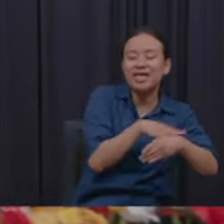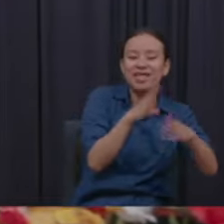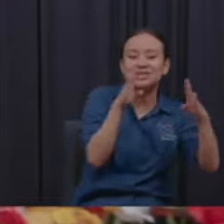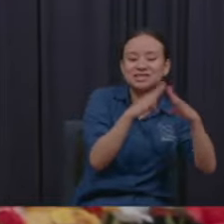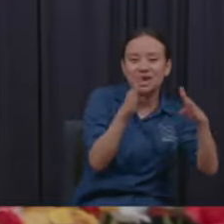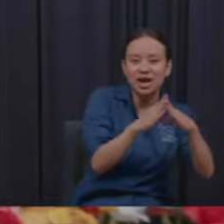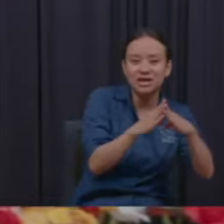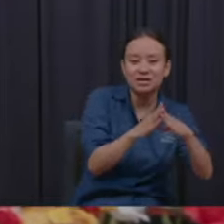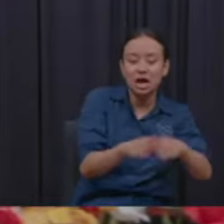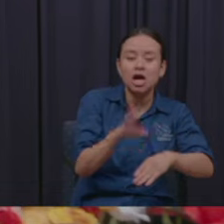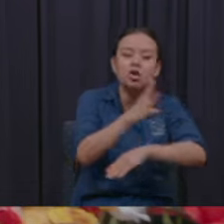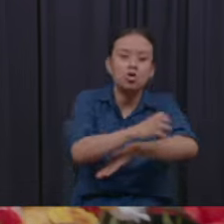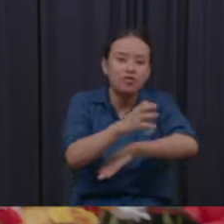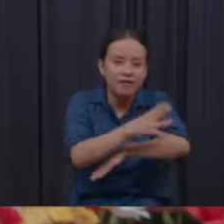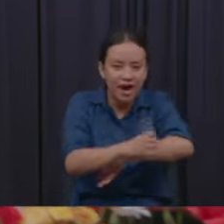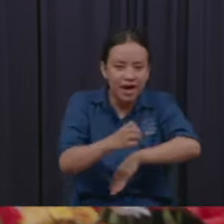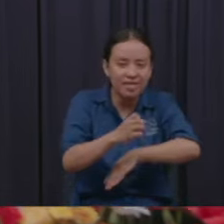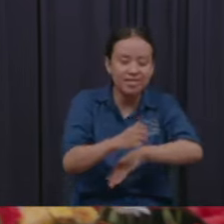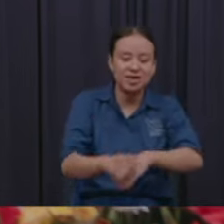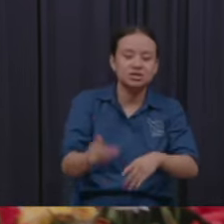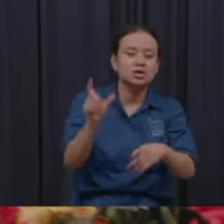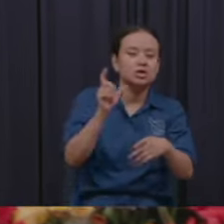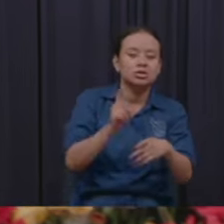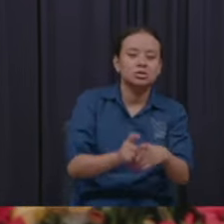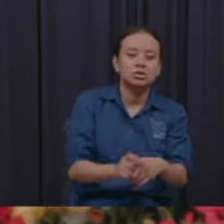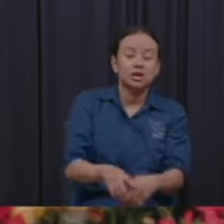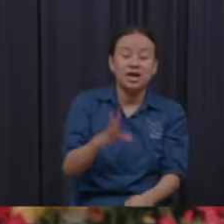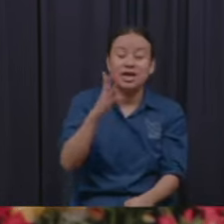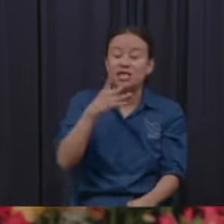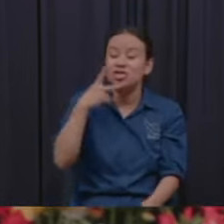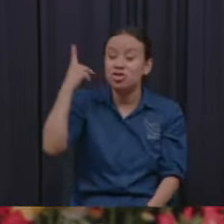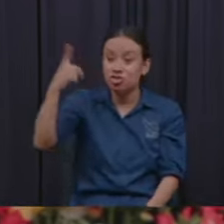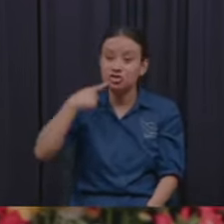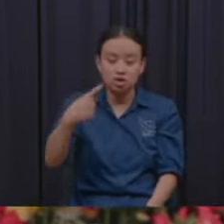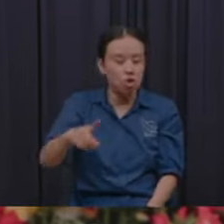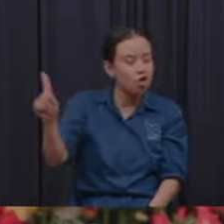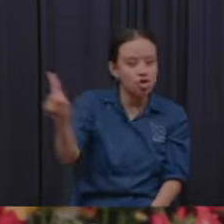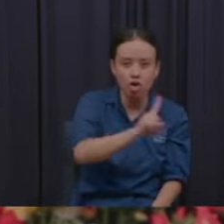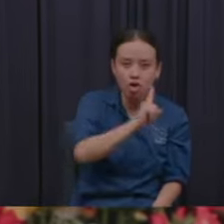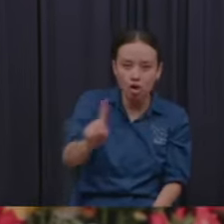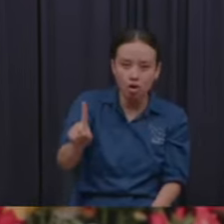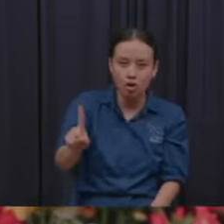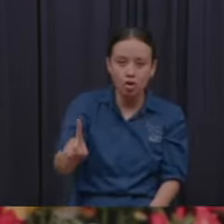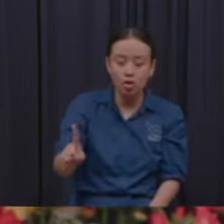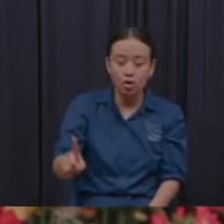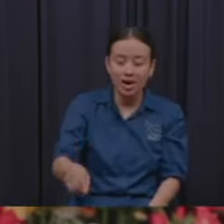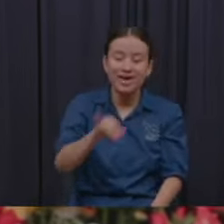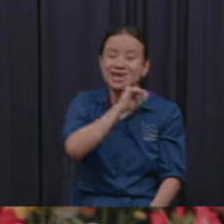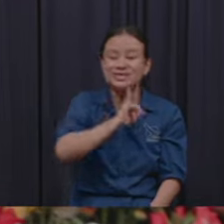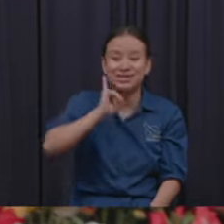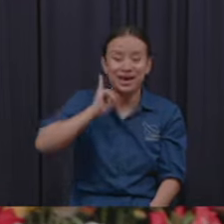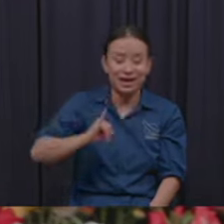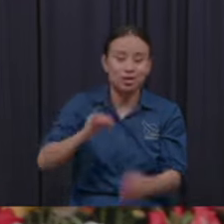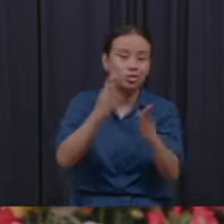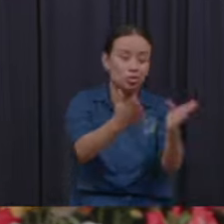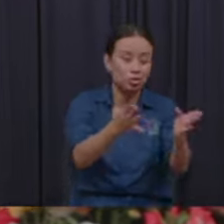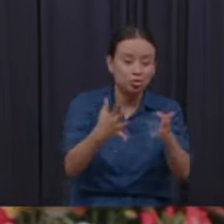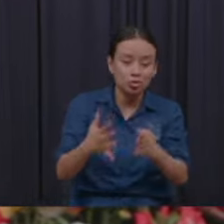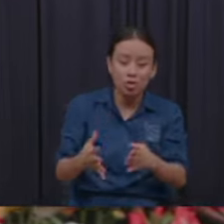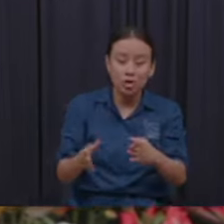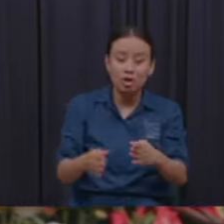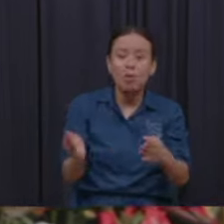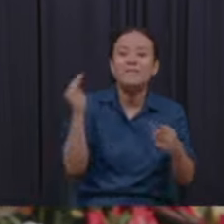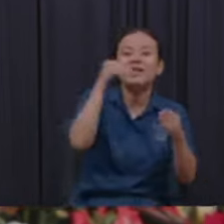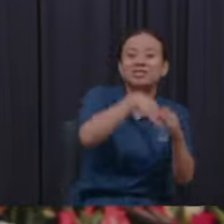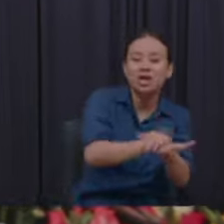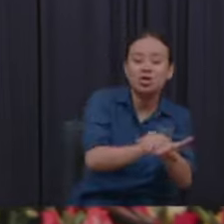no había que tomar, habían cosas que no, que Dios dijo, no lo pueden tocar. Ellos lo agarraron, lo metieron en las casas. ¿No será que en